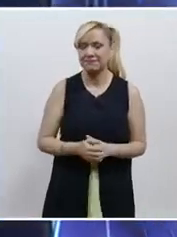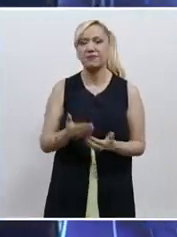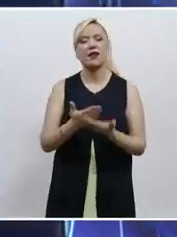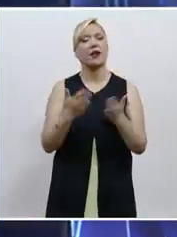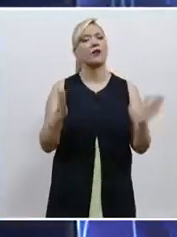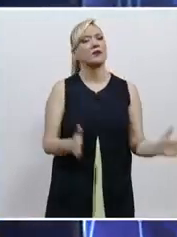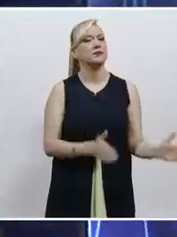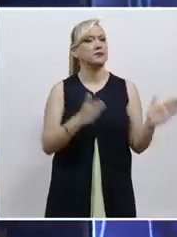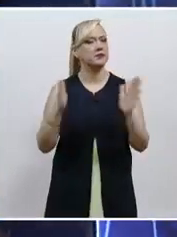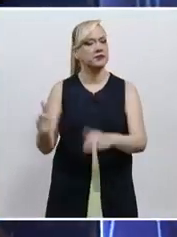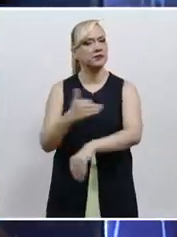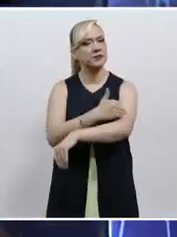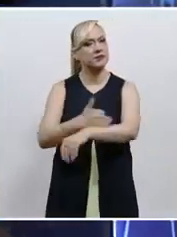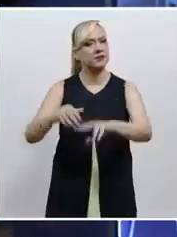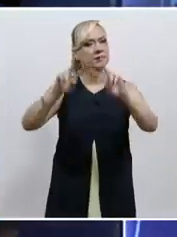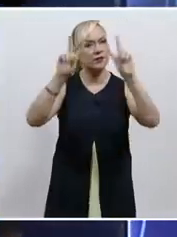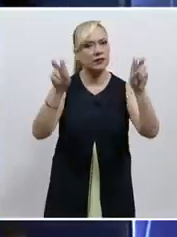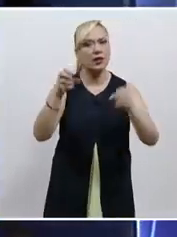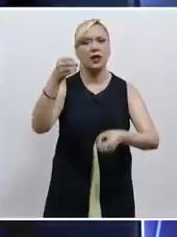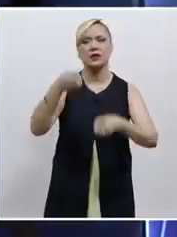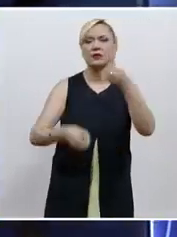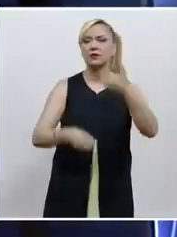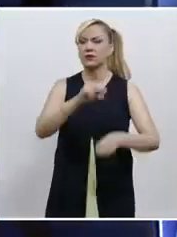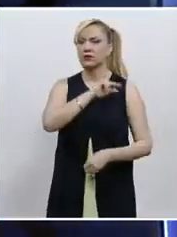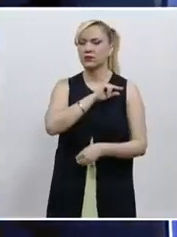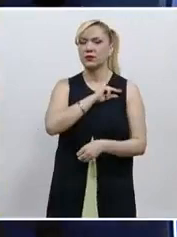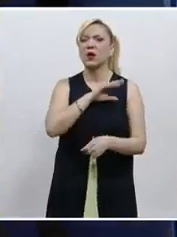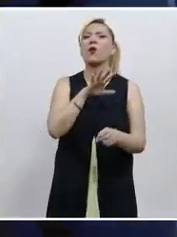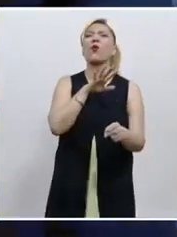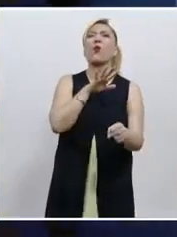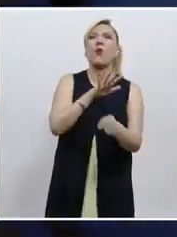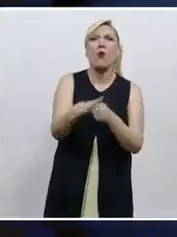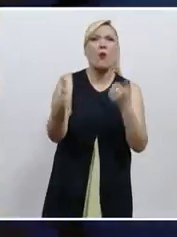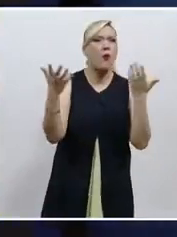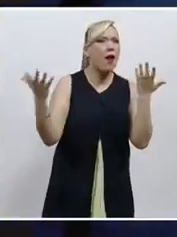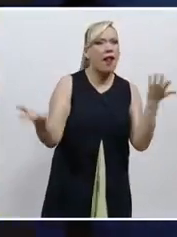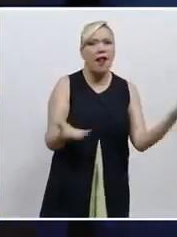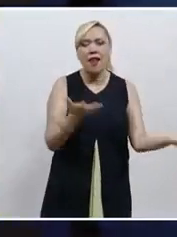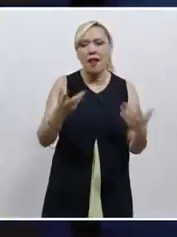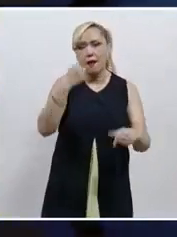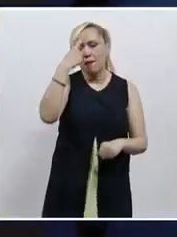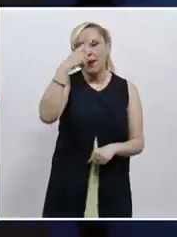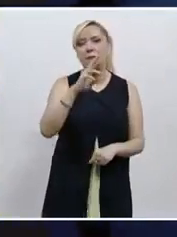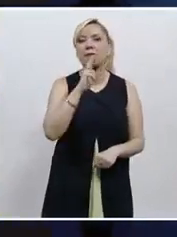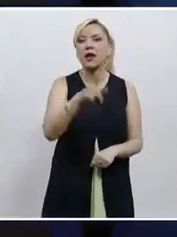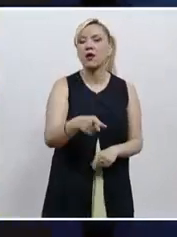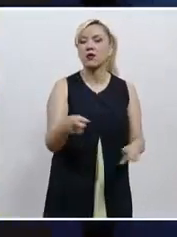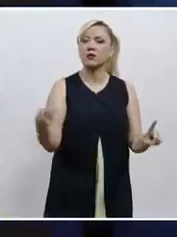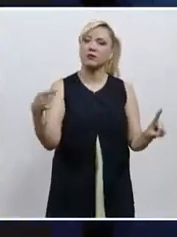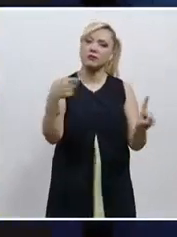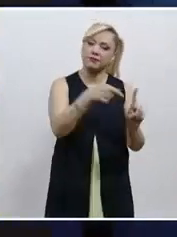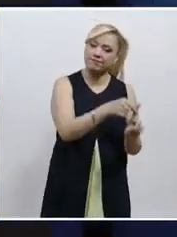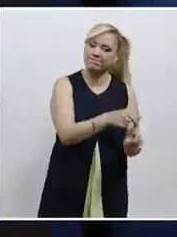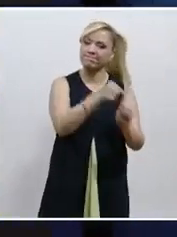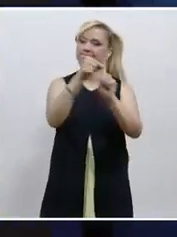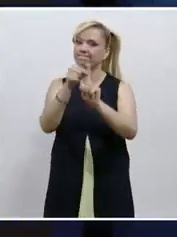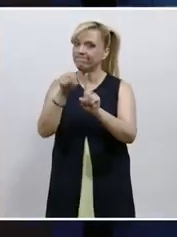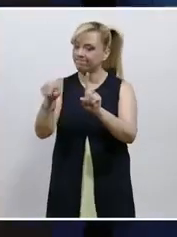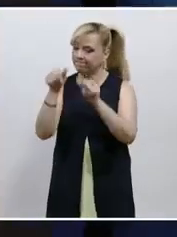un tribunal colegiado determinó cuál es la vía para obligar a que se cumpla el régimen de convivencia en casos de guardia y